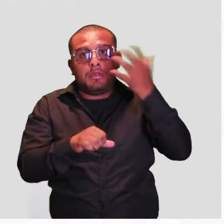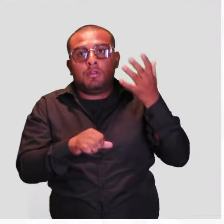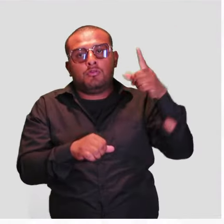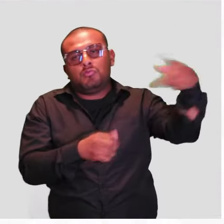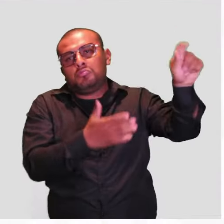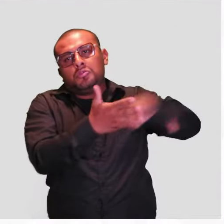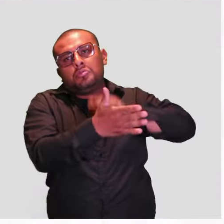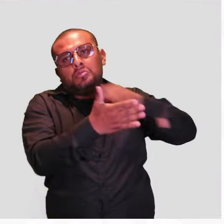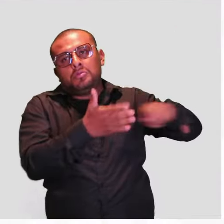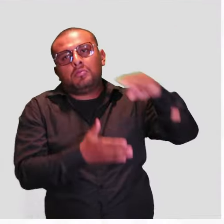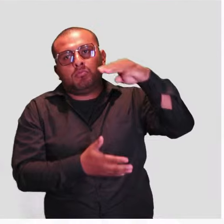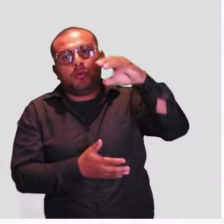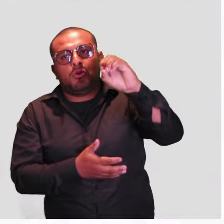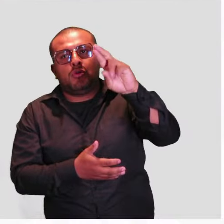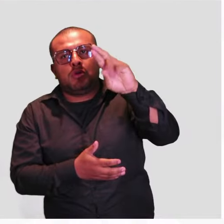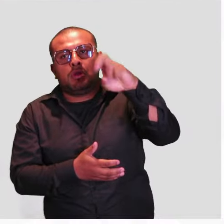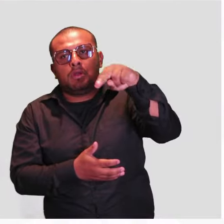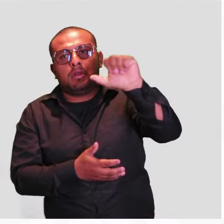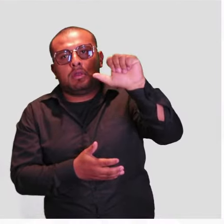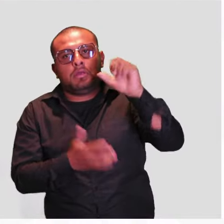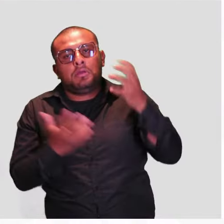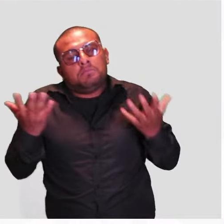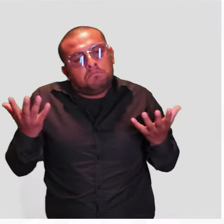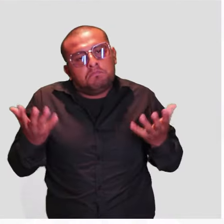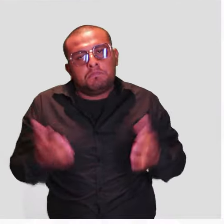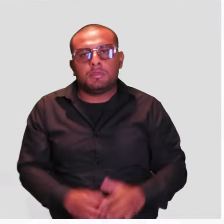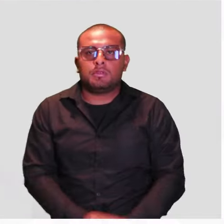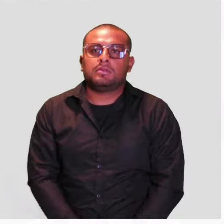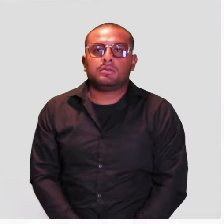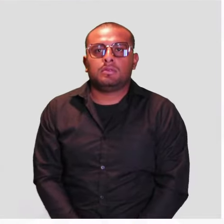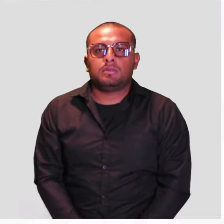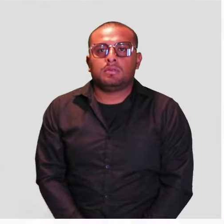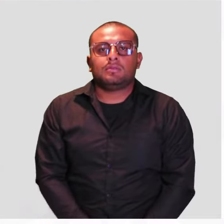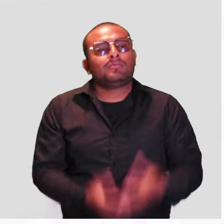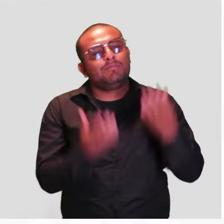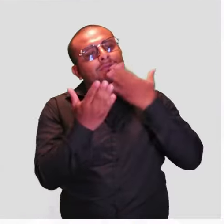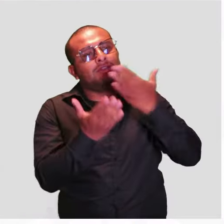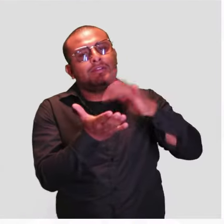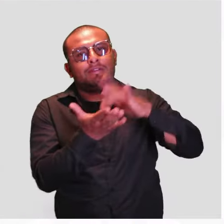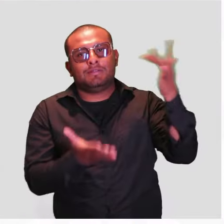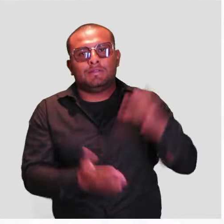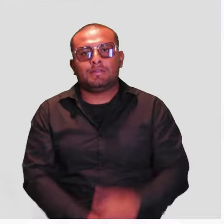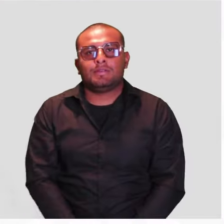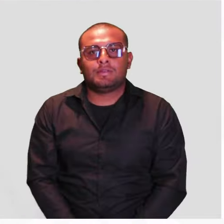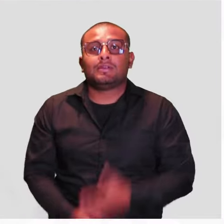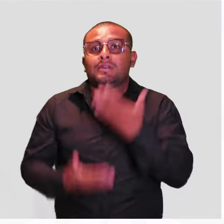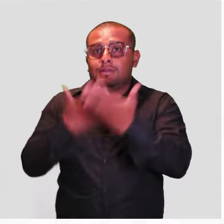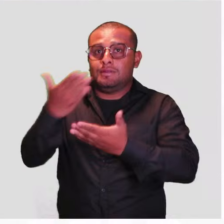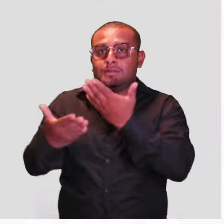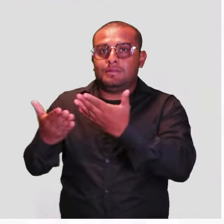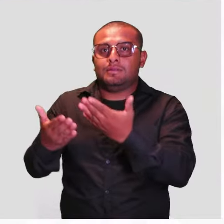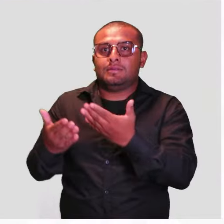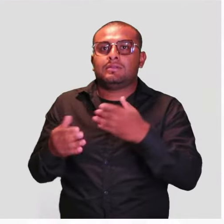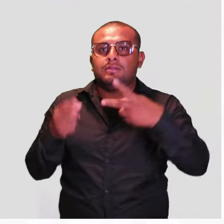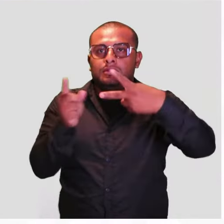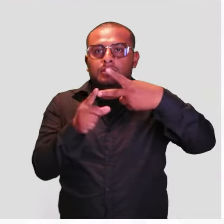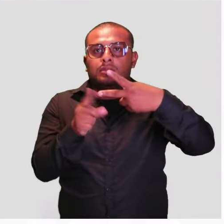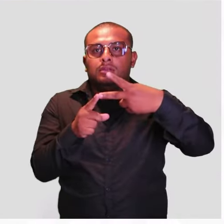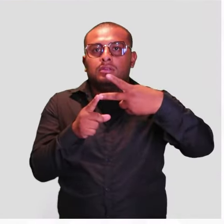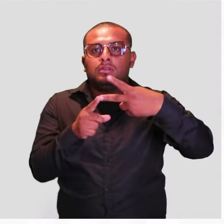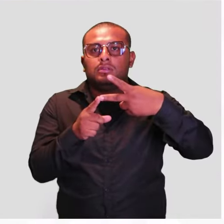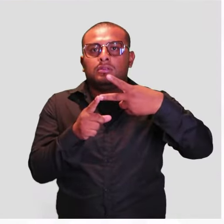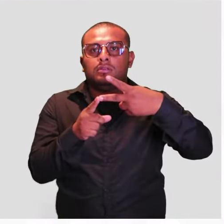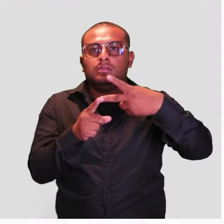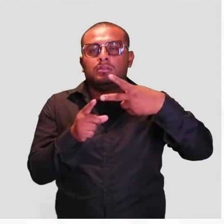Gracias, candidato Roberto Cabrera Valencia, por el Partido Acción Nacional. Y vamos a continuar de acuerdo con el orden de participación